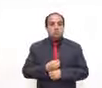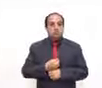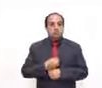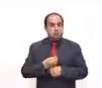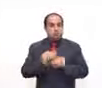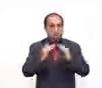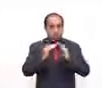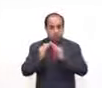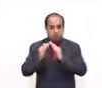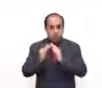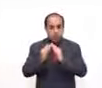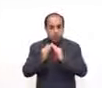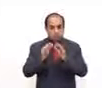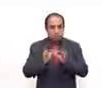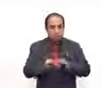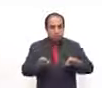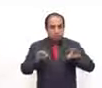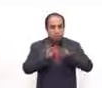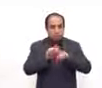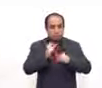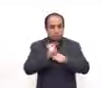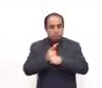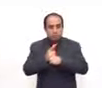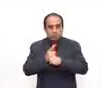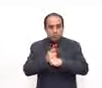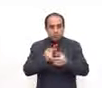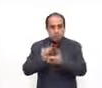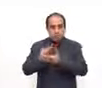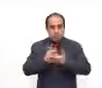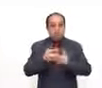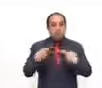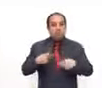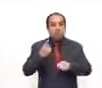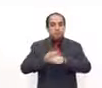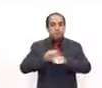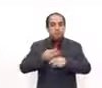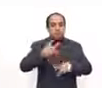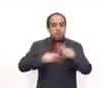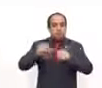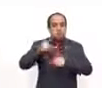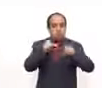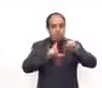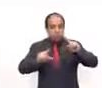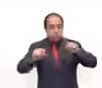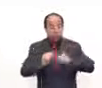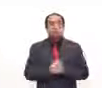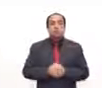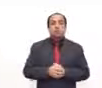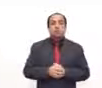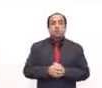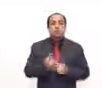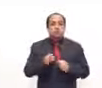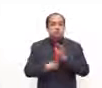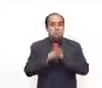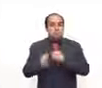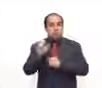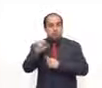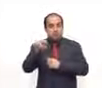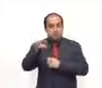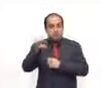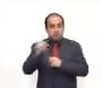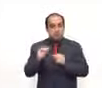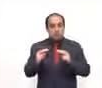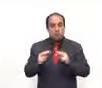la distribución de pacientes que vienen de otras entidades federativas. En el caso de los hospitales de la Sedena, la unidad temporal del IMSS, el